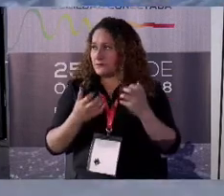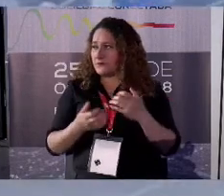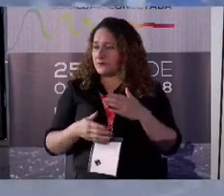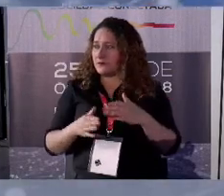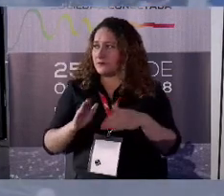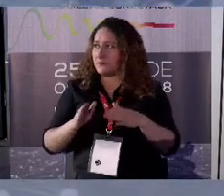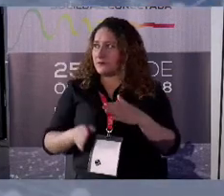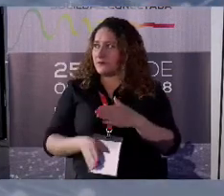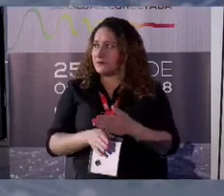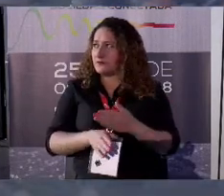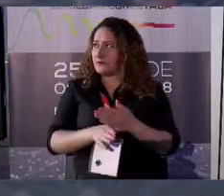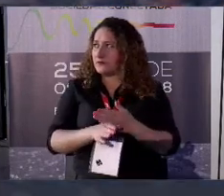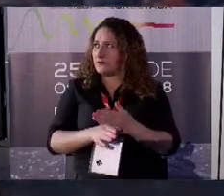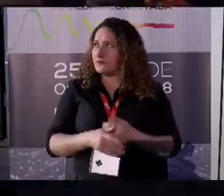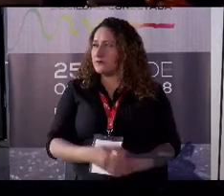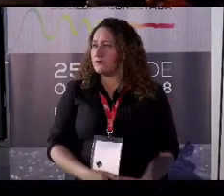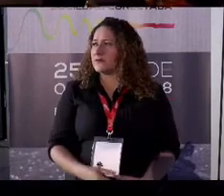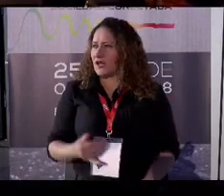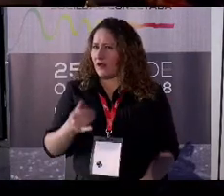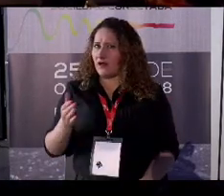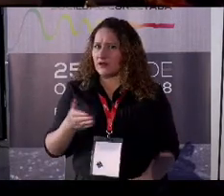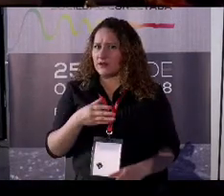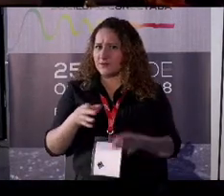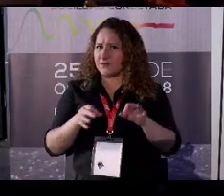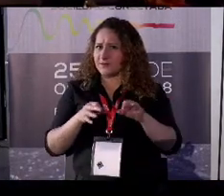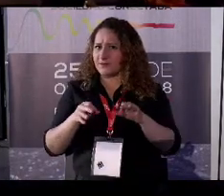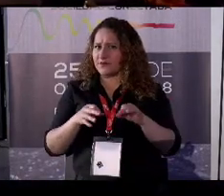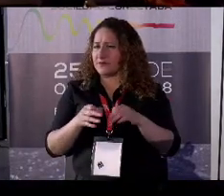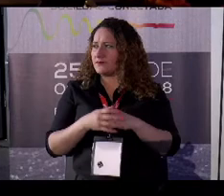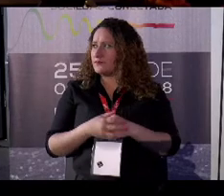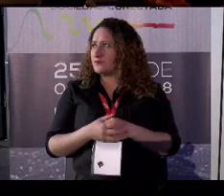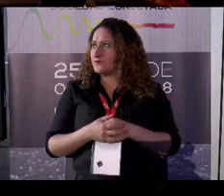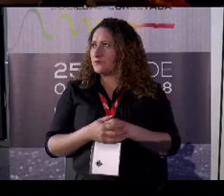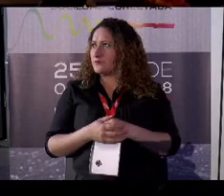adelante. Ya habíamos hablado de esto, simplemente para decir,